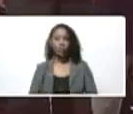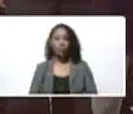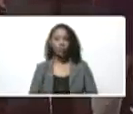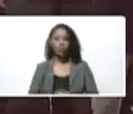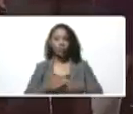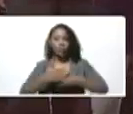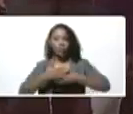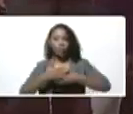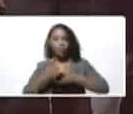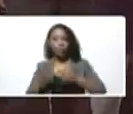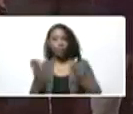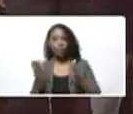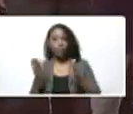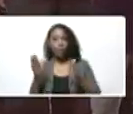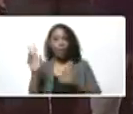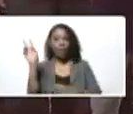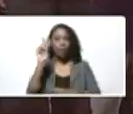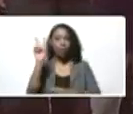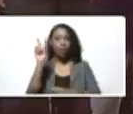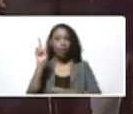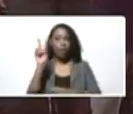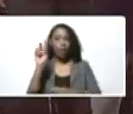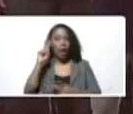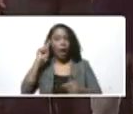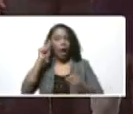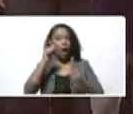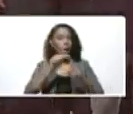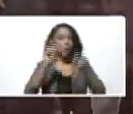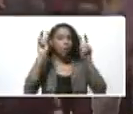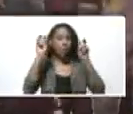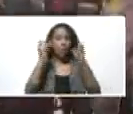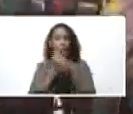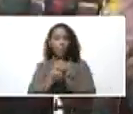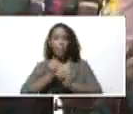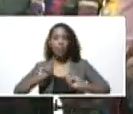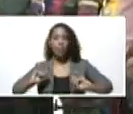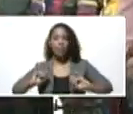abrirle las puertas a Venezuela hacia una nueva independencia.